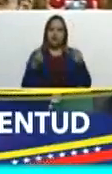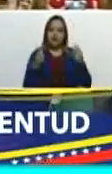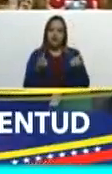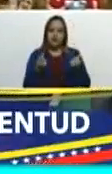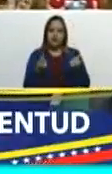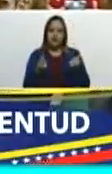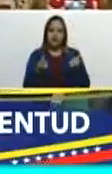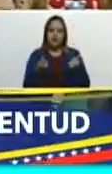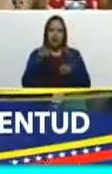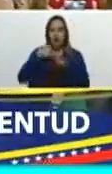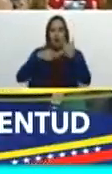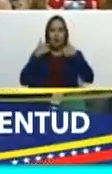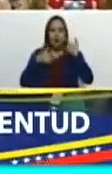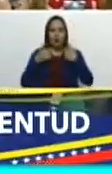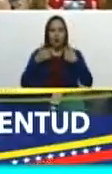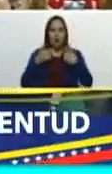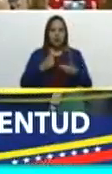con colorido.